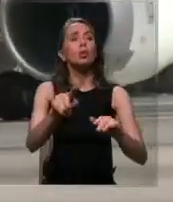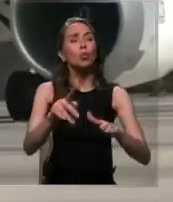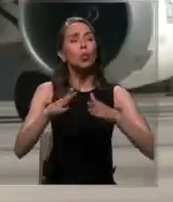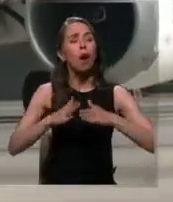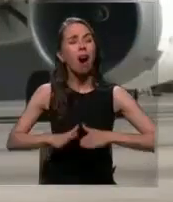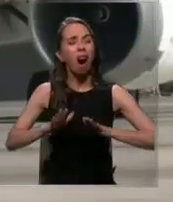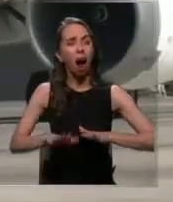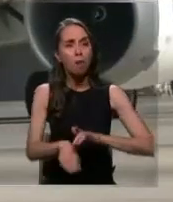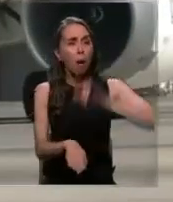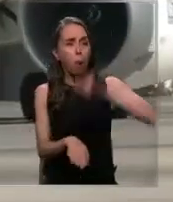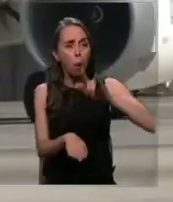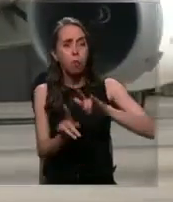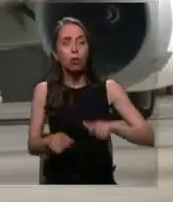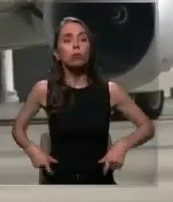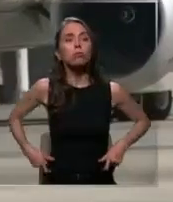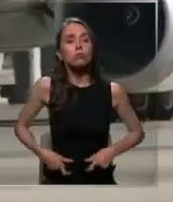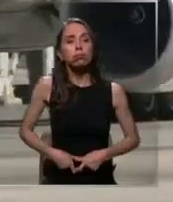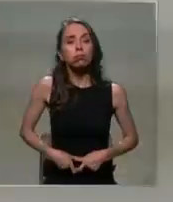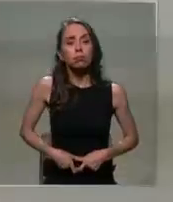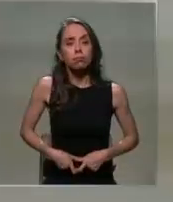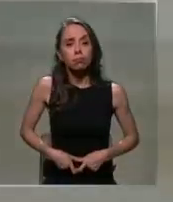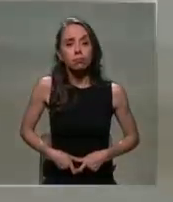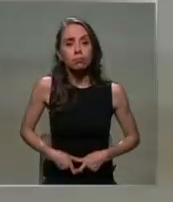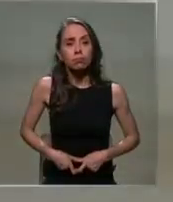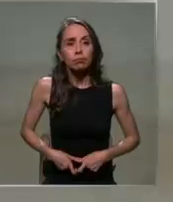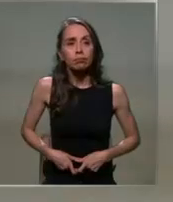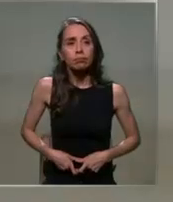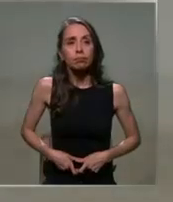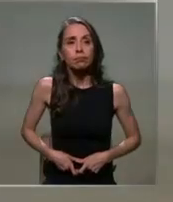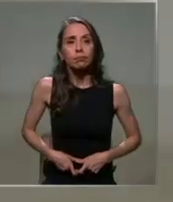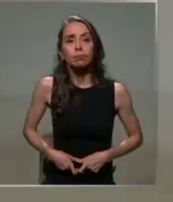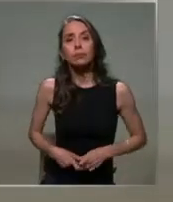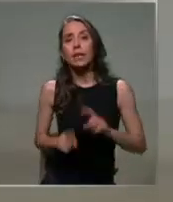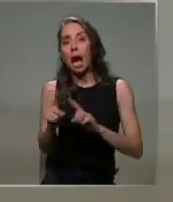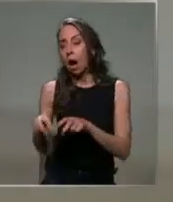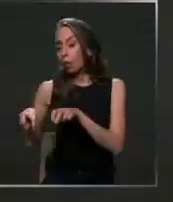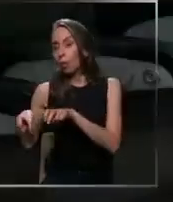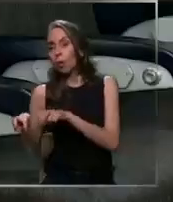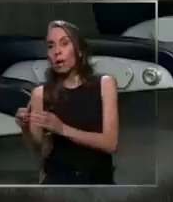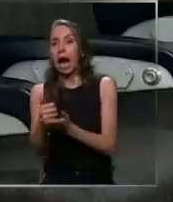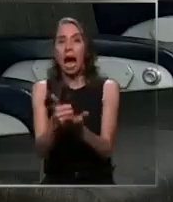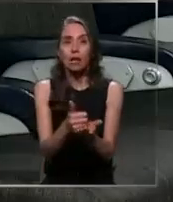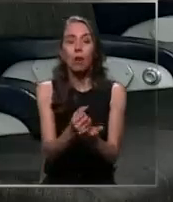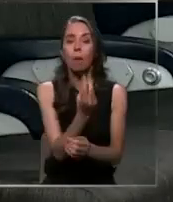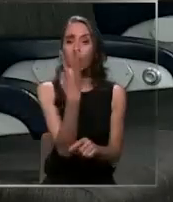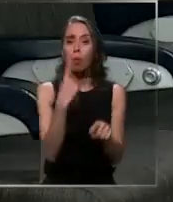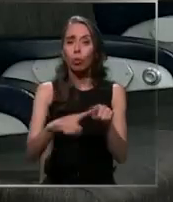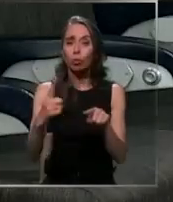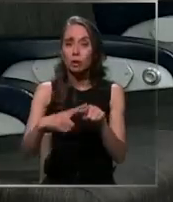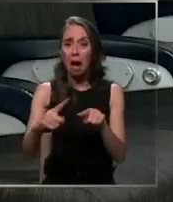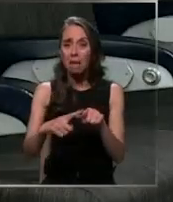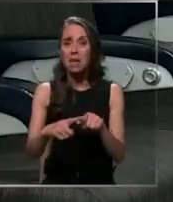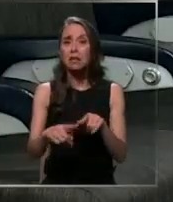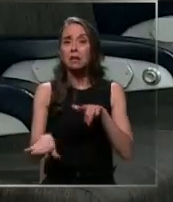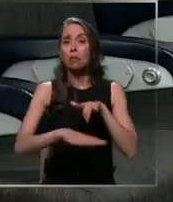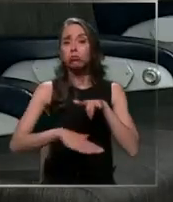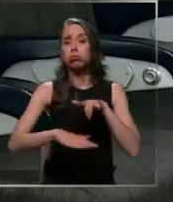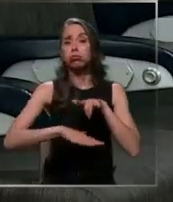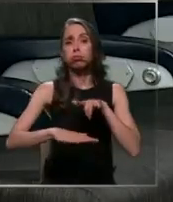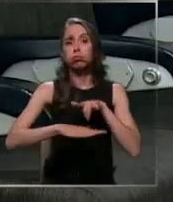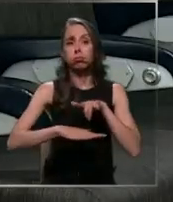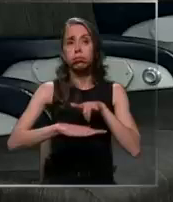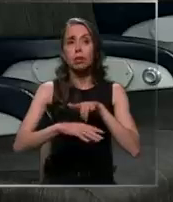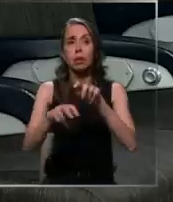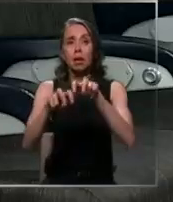calma, siempre con el cinturón abrochado y en ocasiones con una ayuda de algún pasajero. Muchas veces hemos tenido